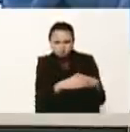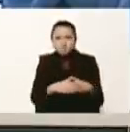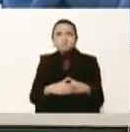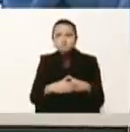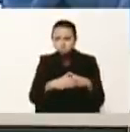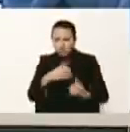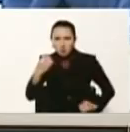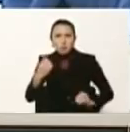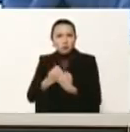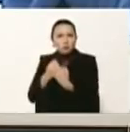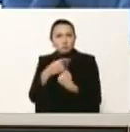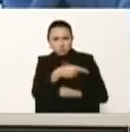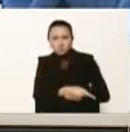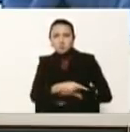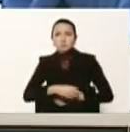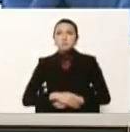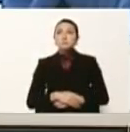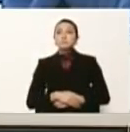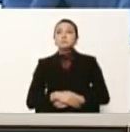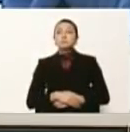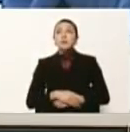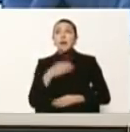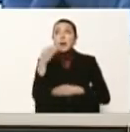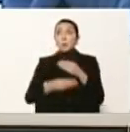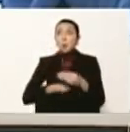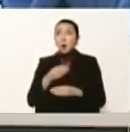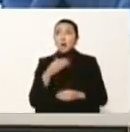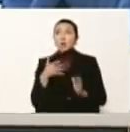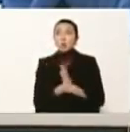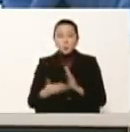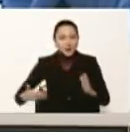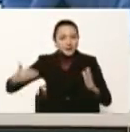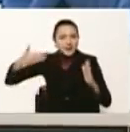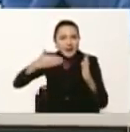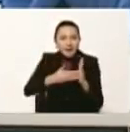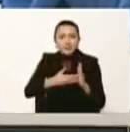para esta operación que venía a cumplir y